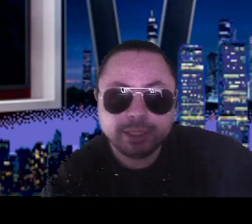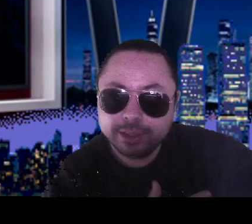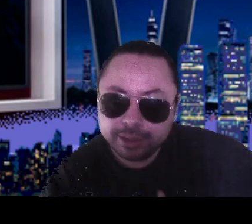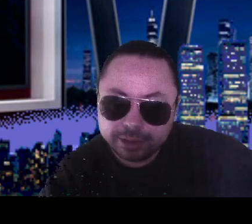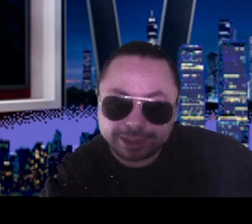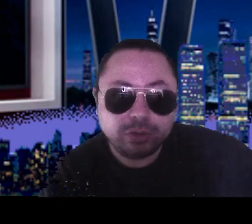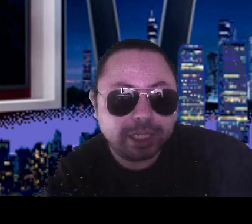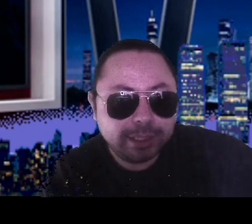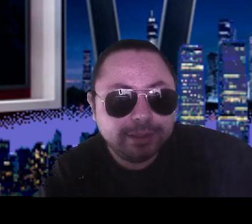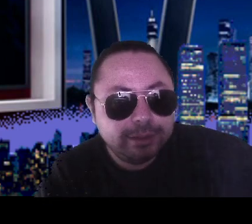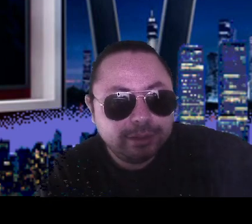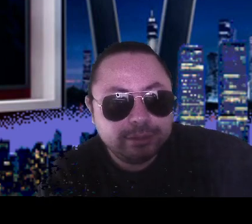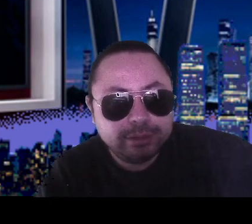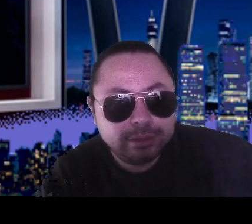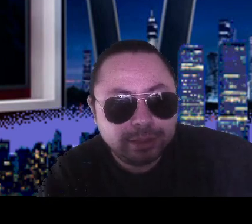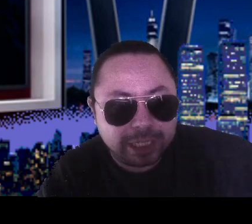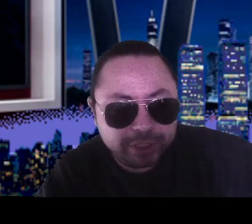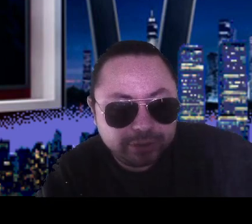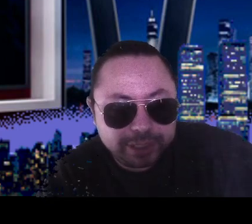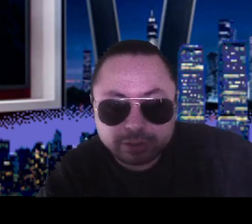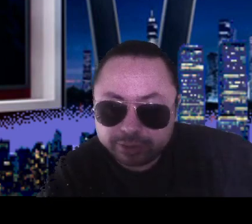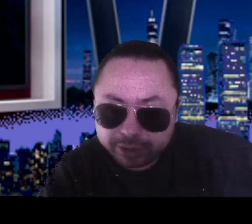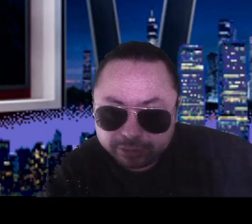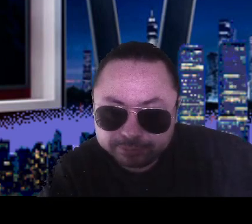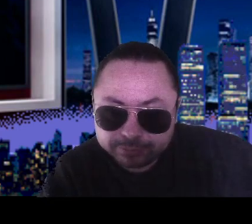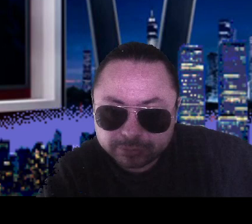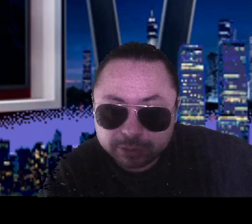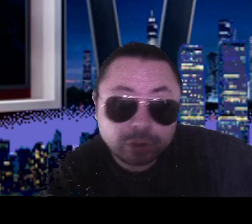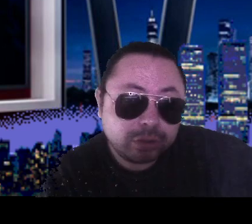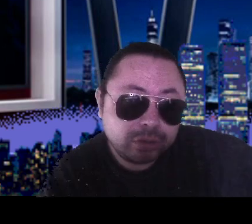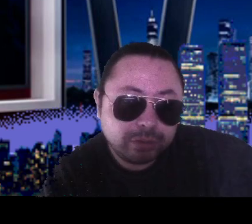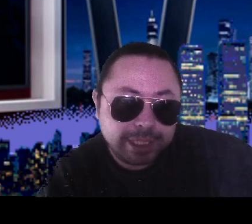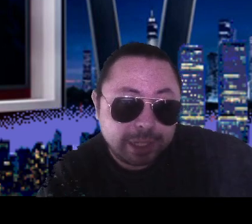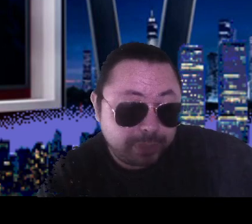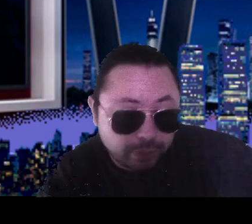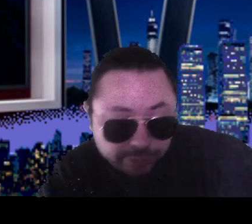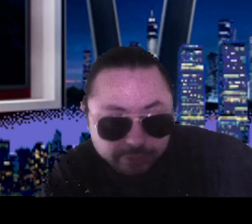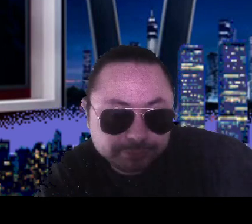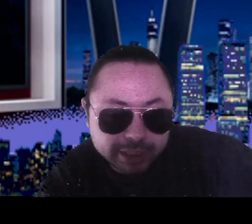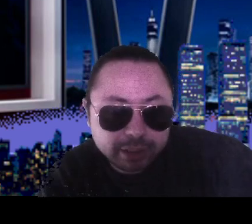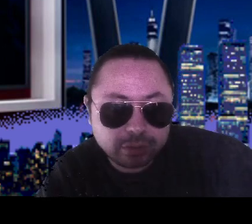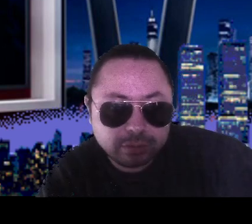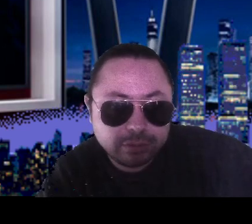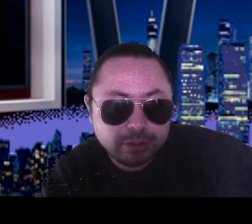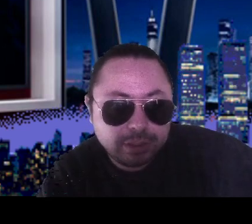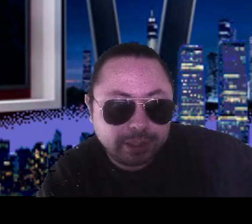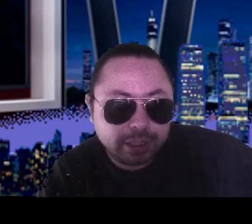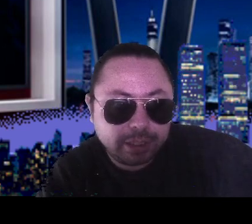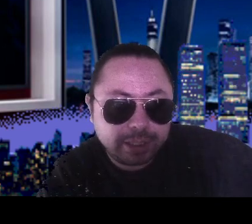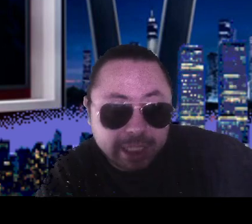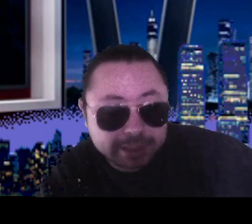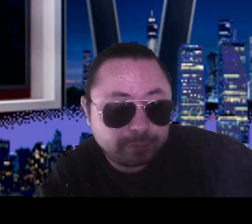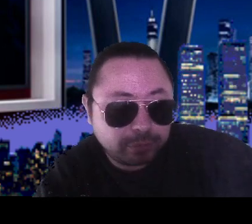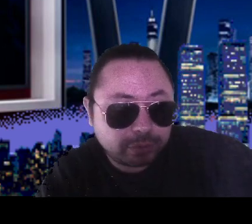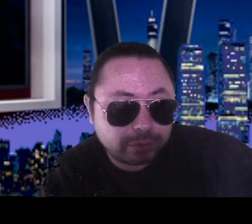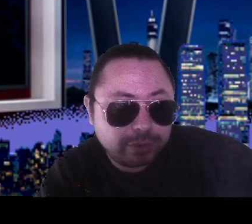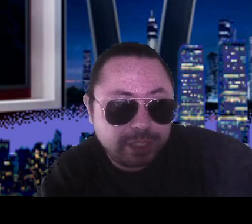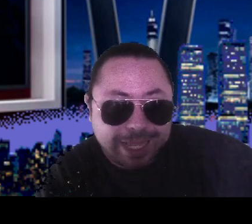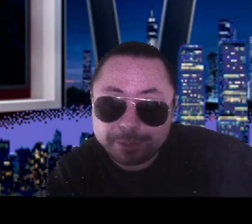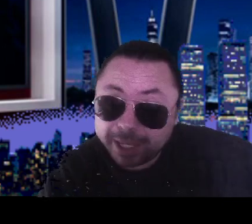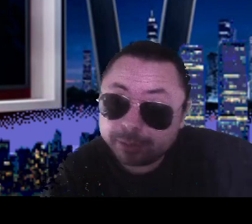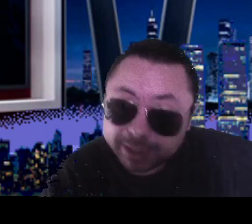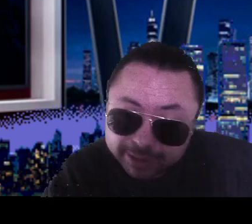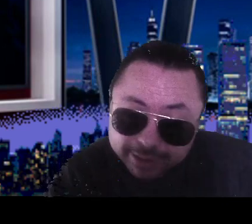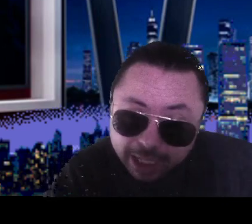todos puedan que lo hagan al mediodía cuando llegó el bronco le aplaudió le dijo gracias por